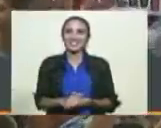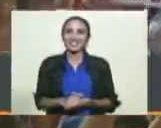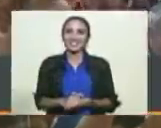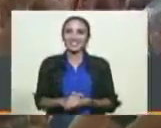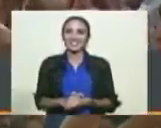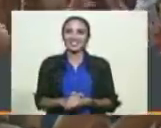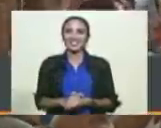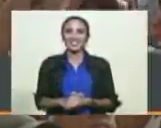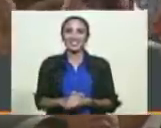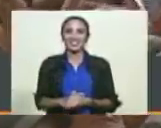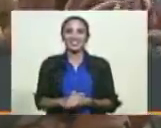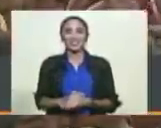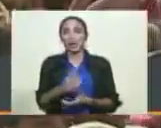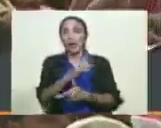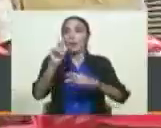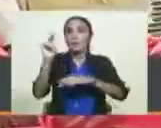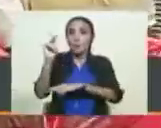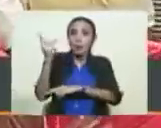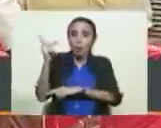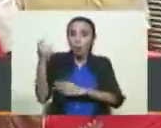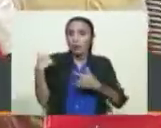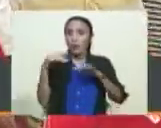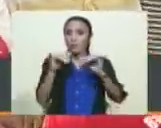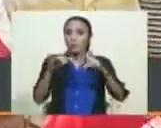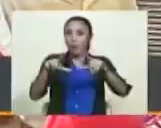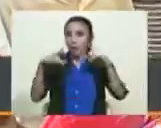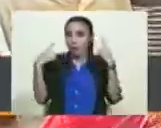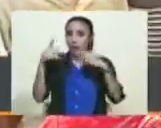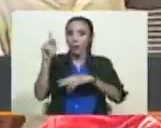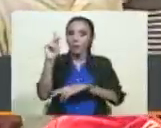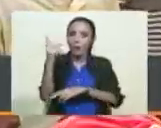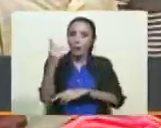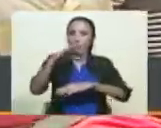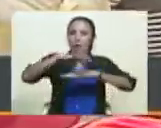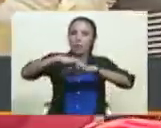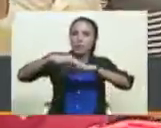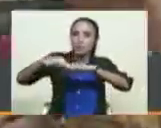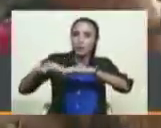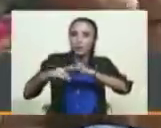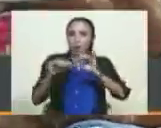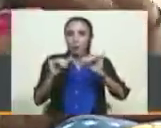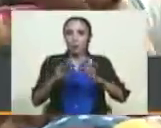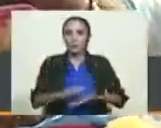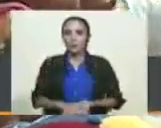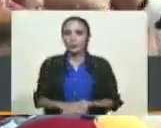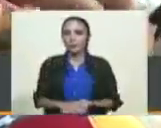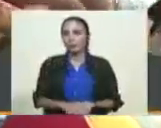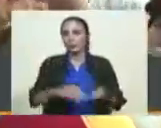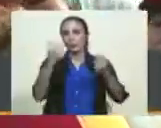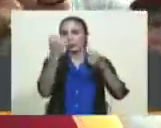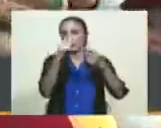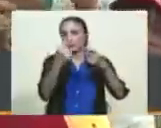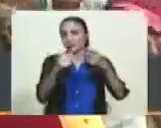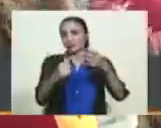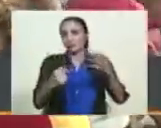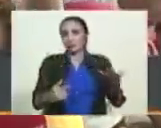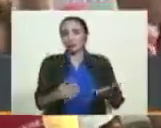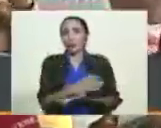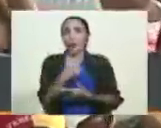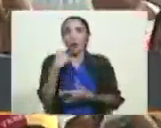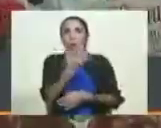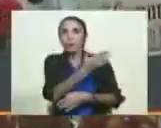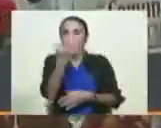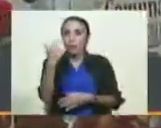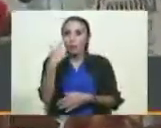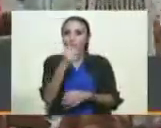De San Juan de Caraballeda, de las brisas del aeropuerto de Pariata, los